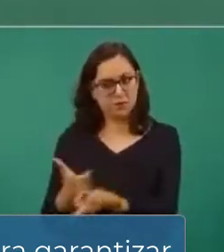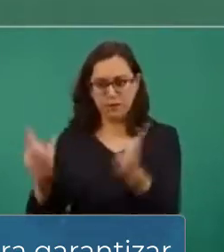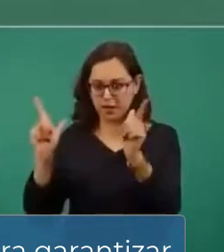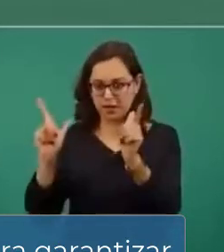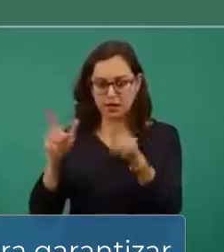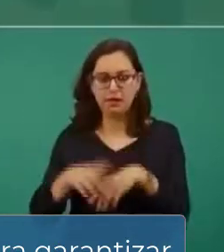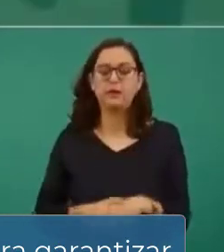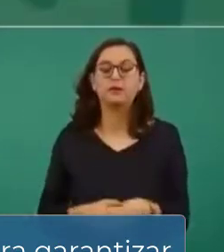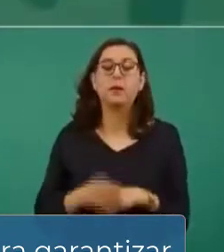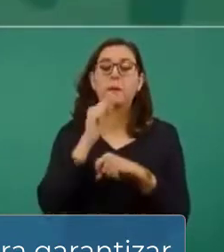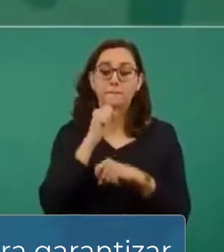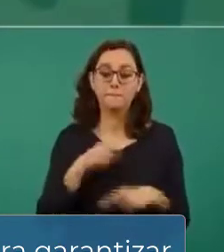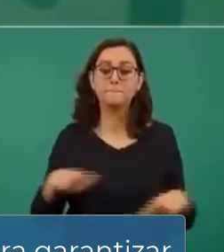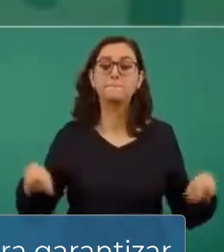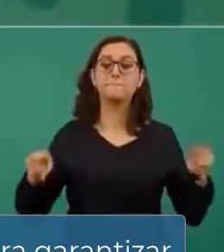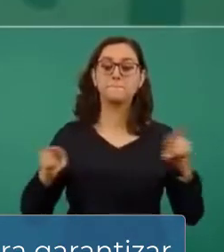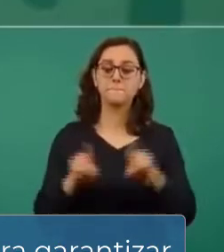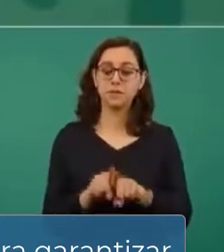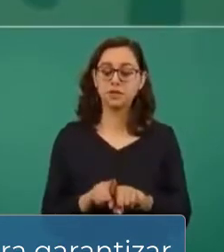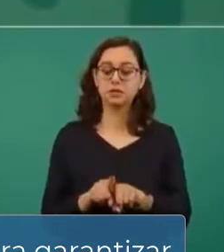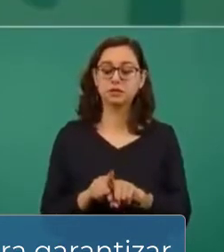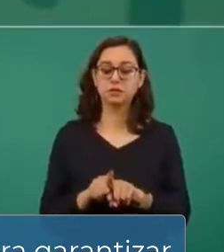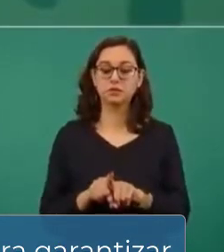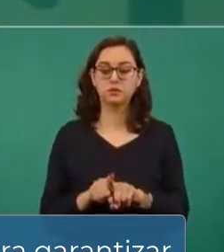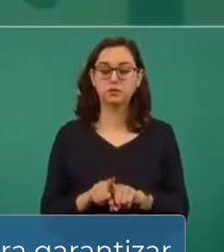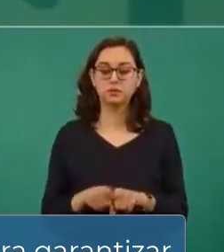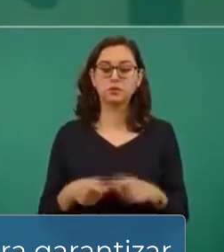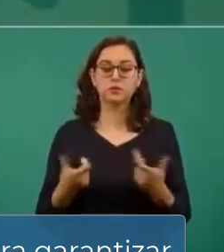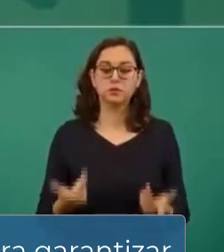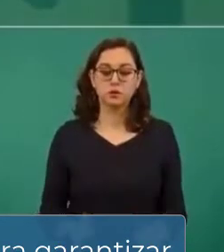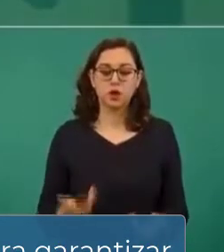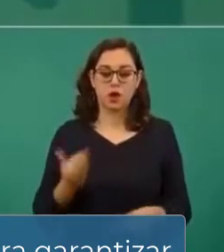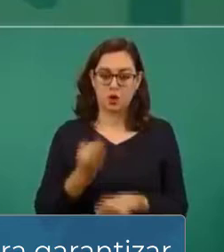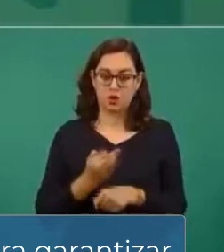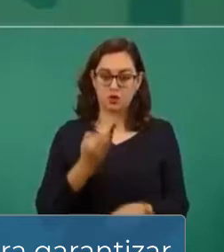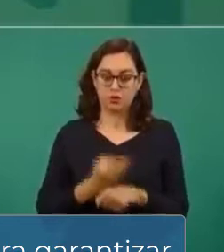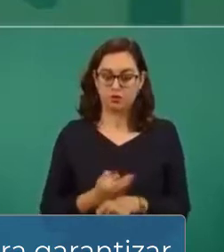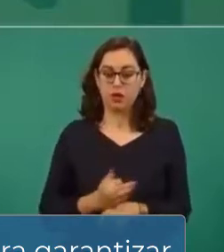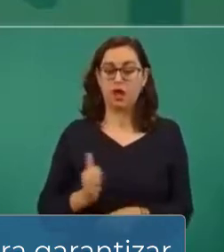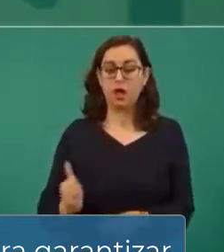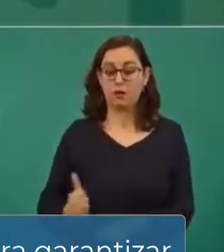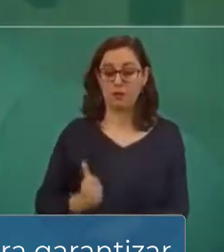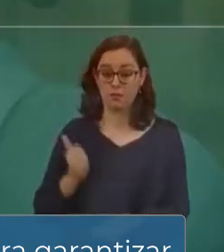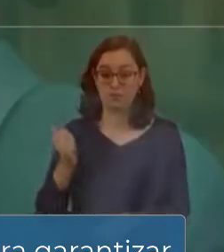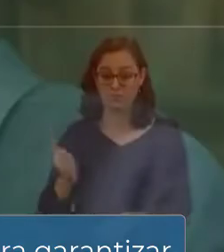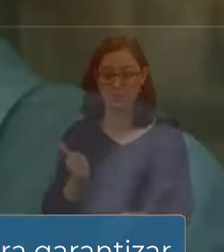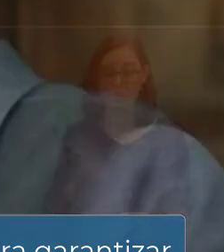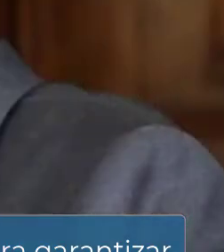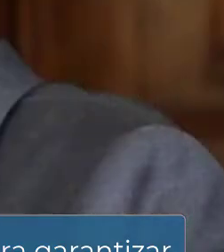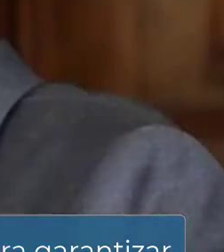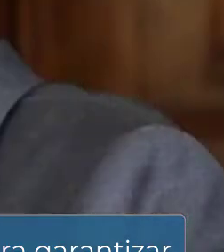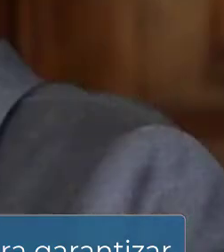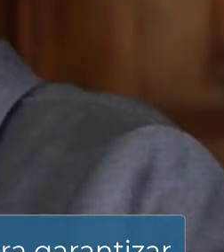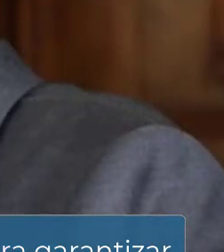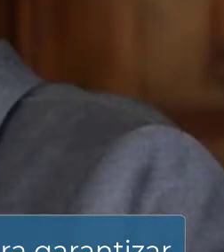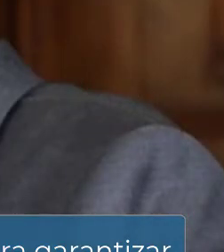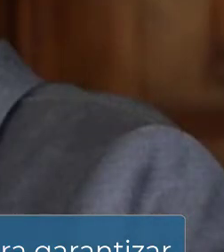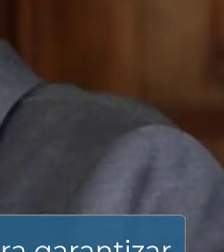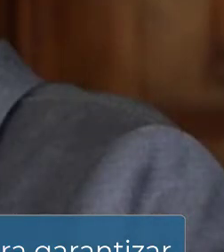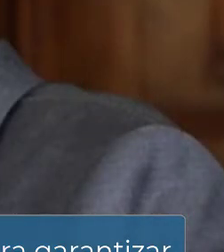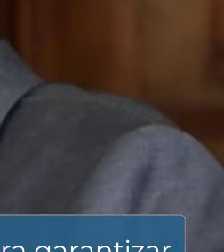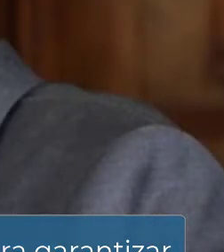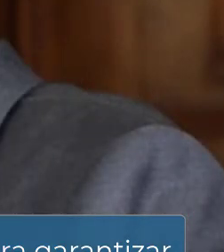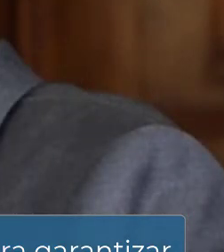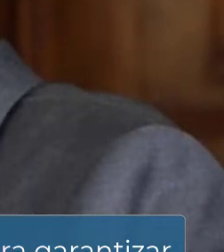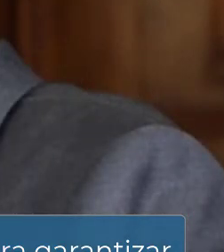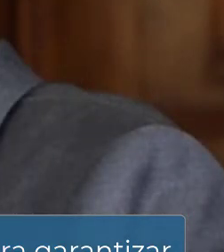a todas las personas que viven en las laderas del cerro, porque lo más importante es la vida, destacó. El secretario general de gobierno